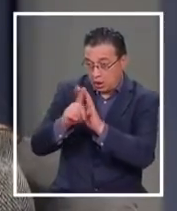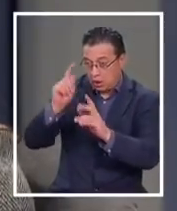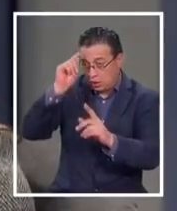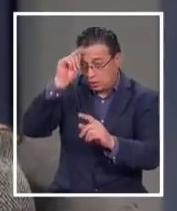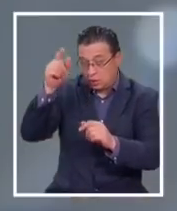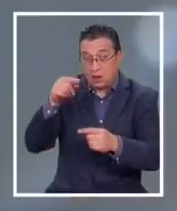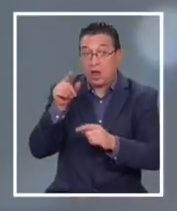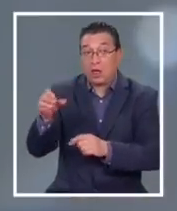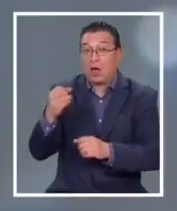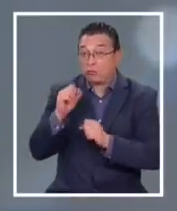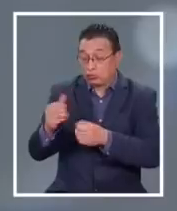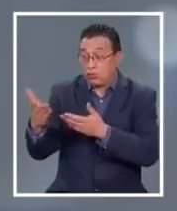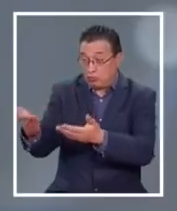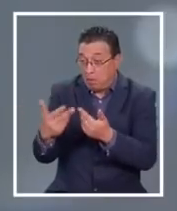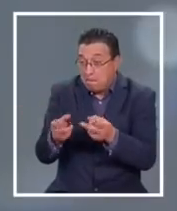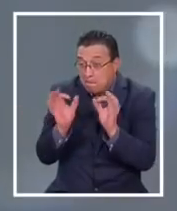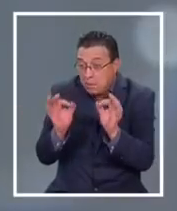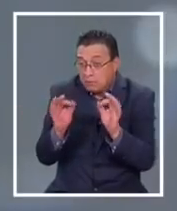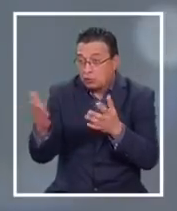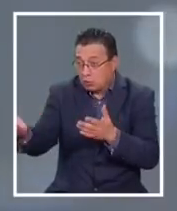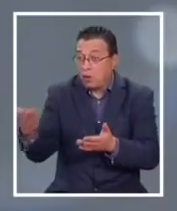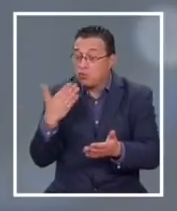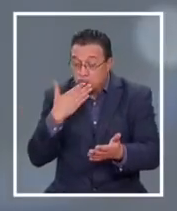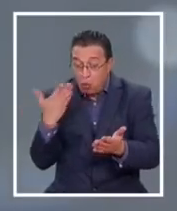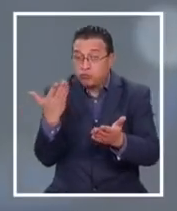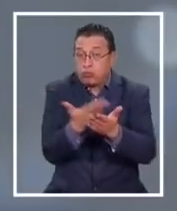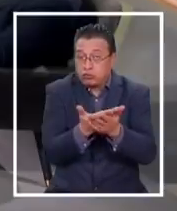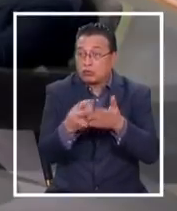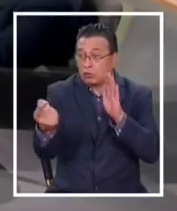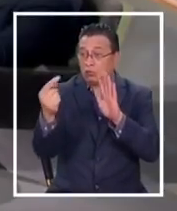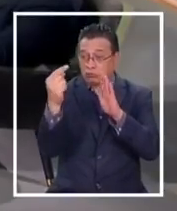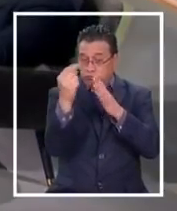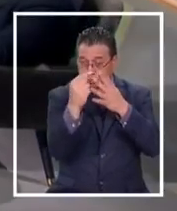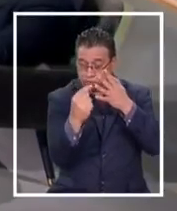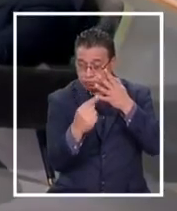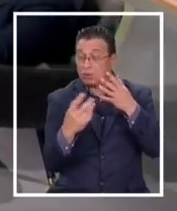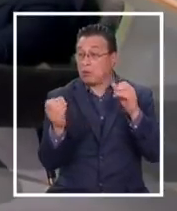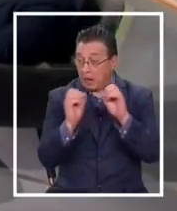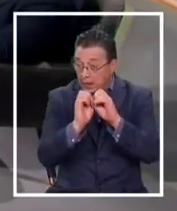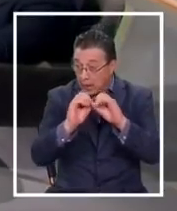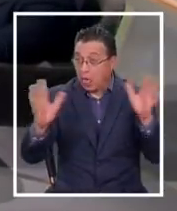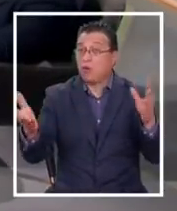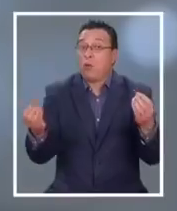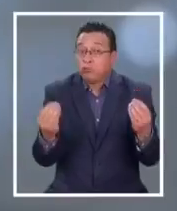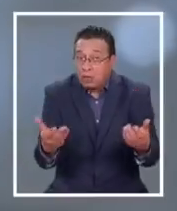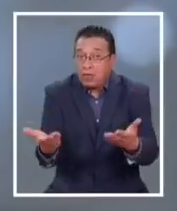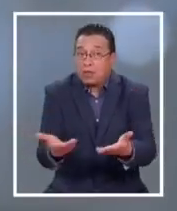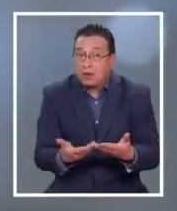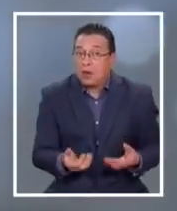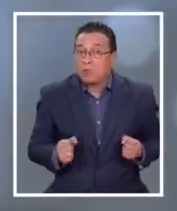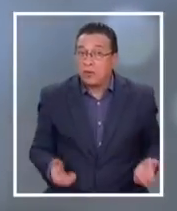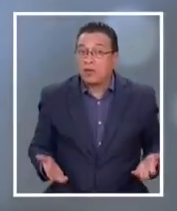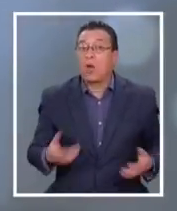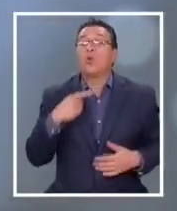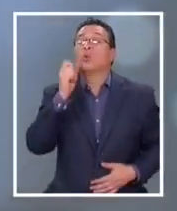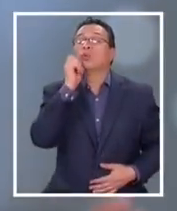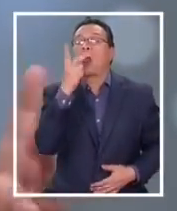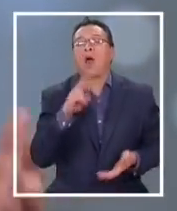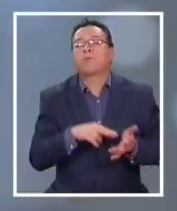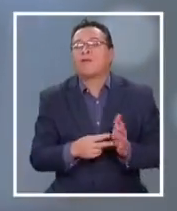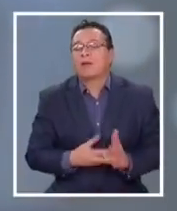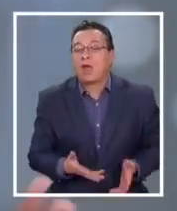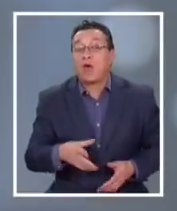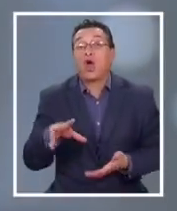iniciativa exclusiva para hacerlo, perfecto. ¿Por qué no presenta indicaciones al proyecto? Para dejarlo más claro todavía, ¿cuál es el problema? Que